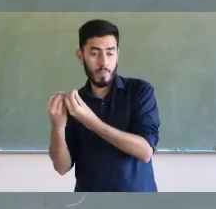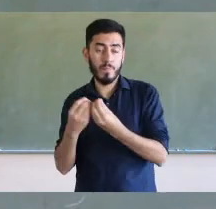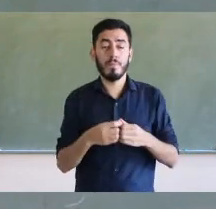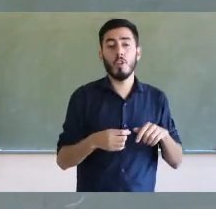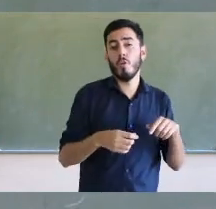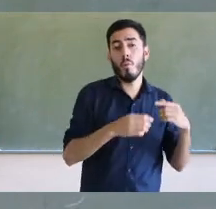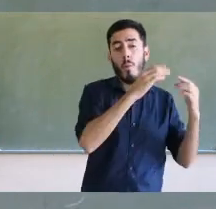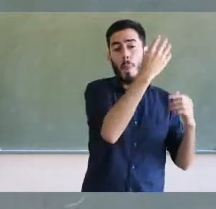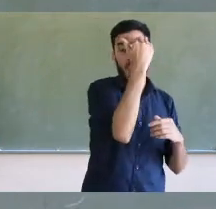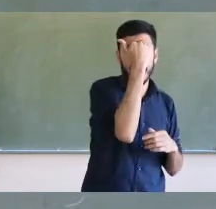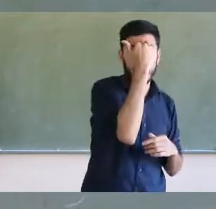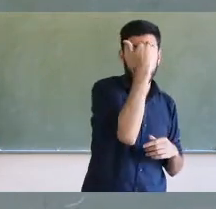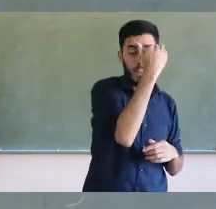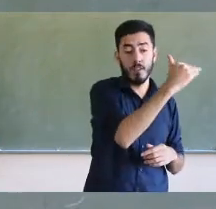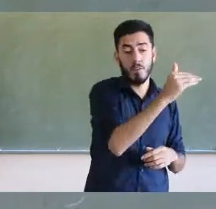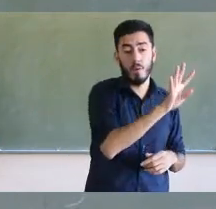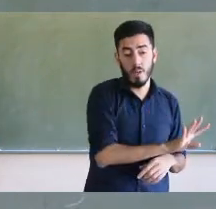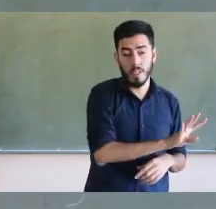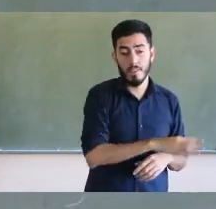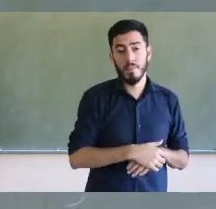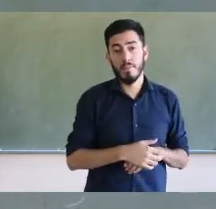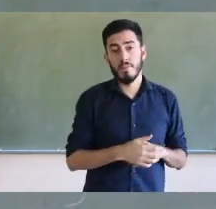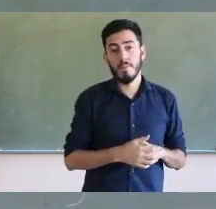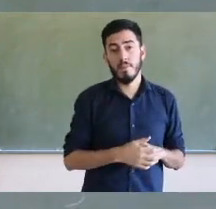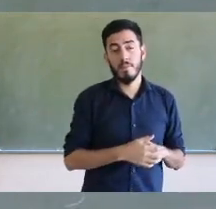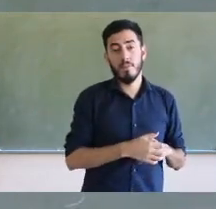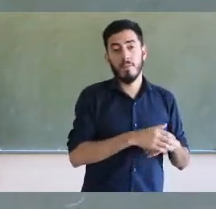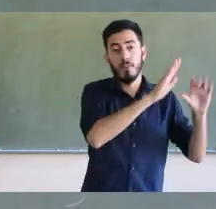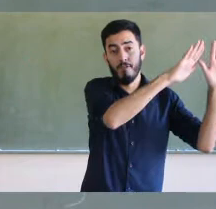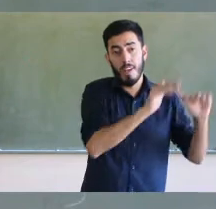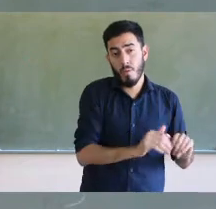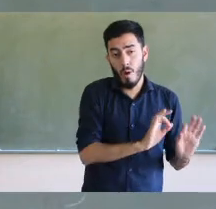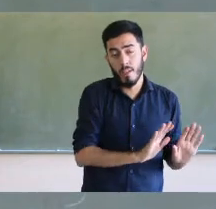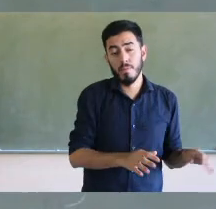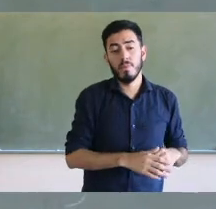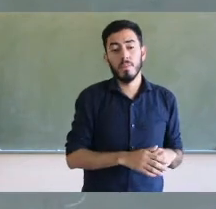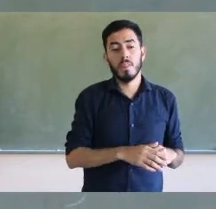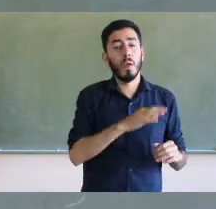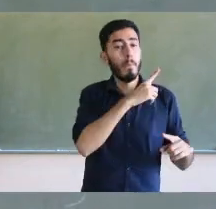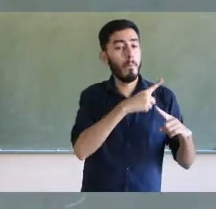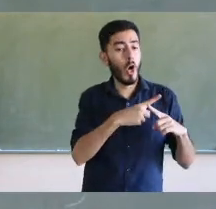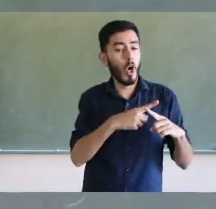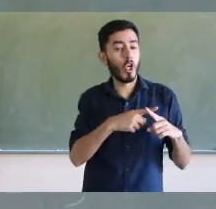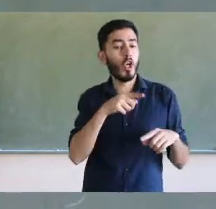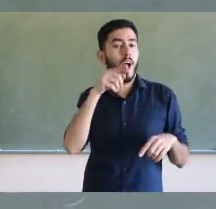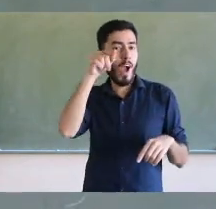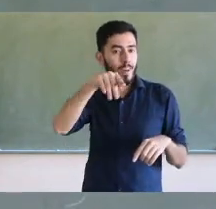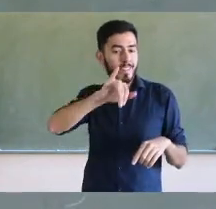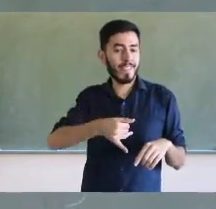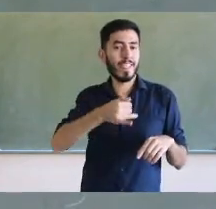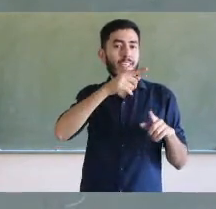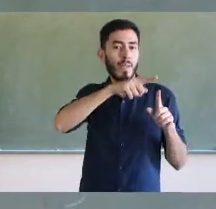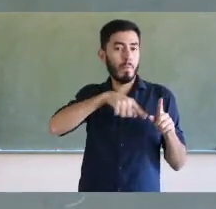como está. 15 sobre 4 baja directamente, multiplicado y vamos a resolver lo